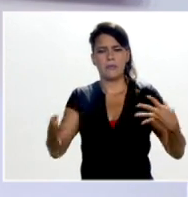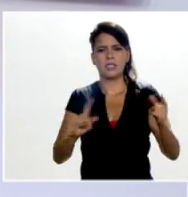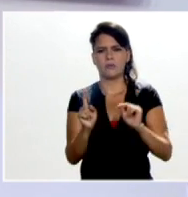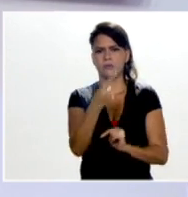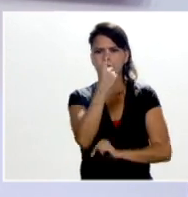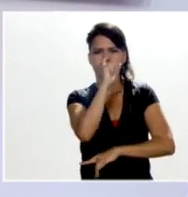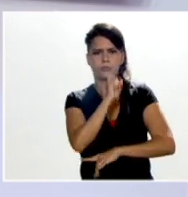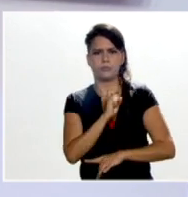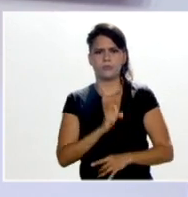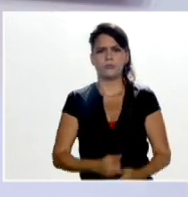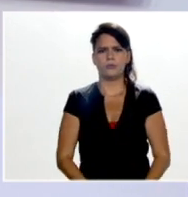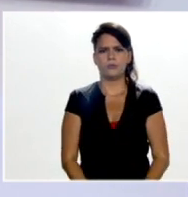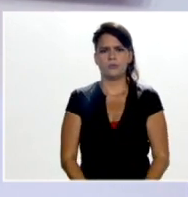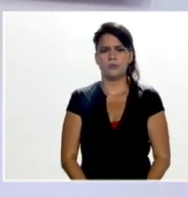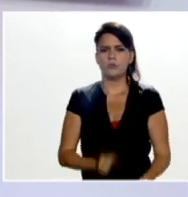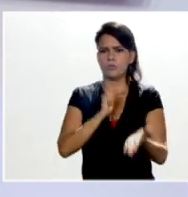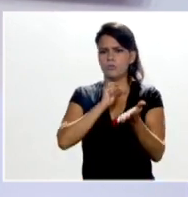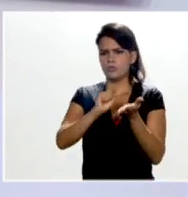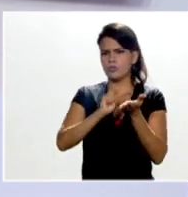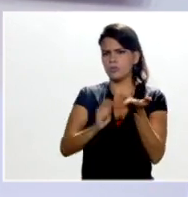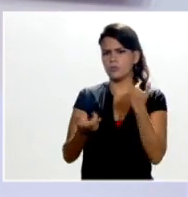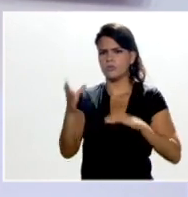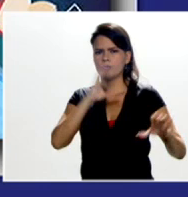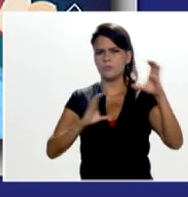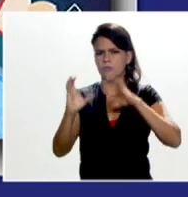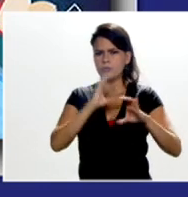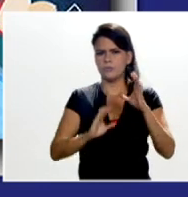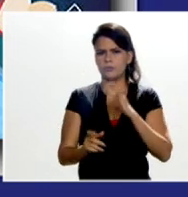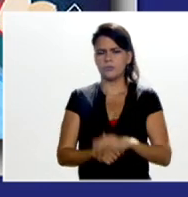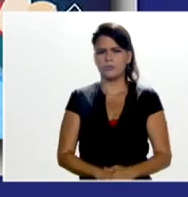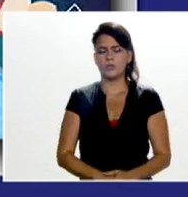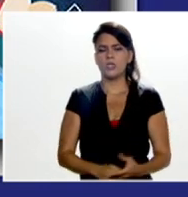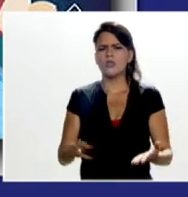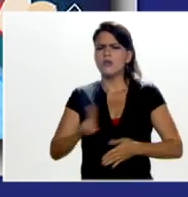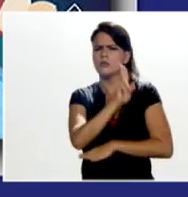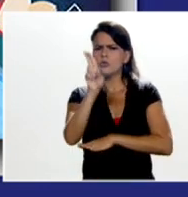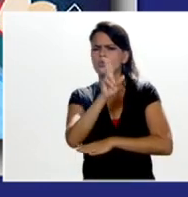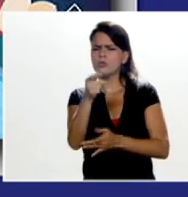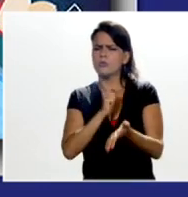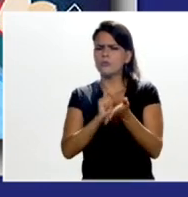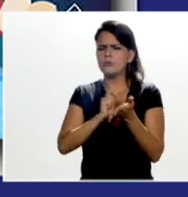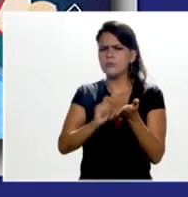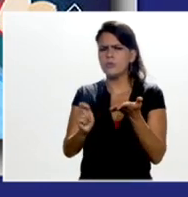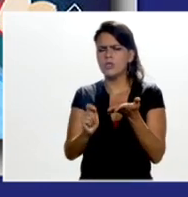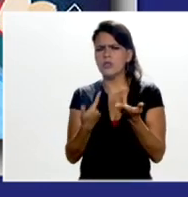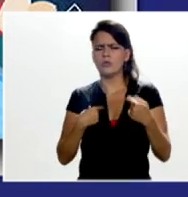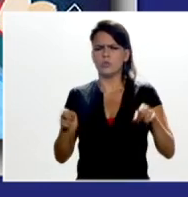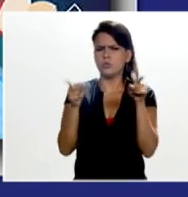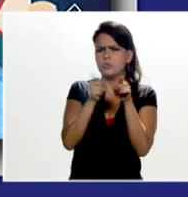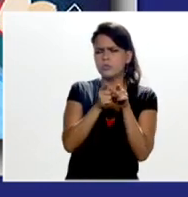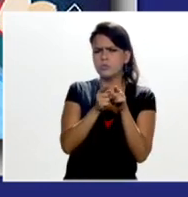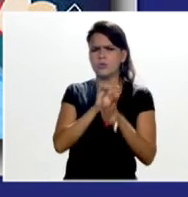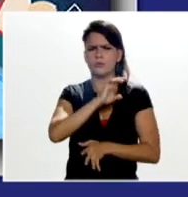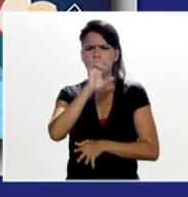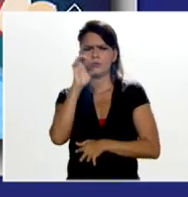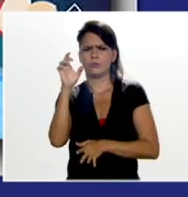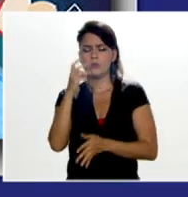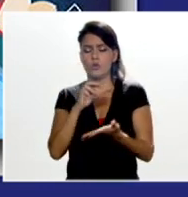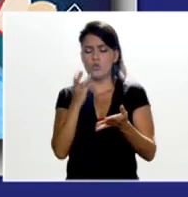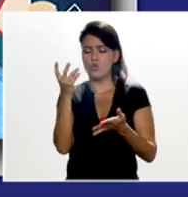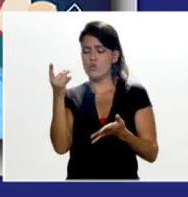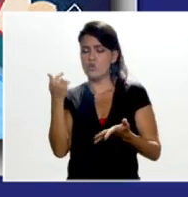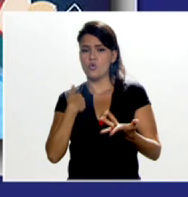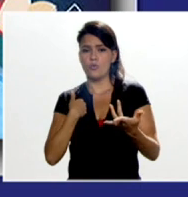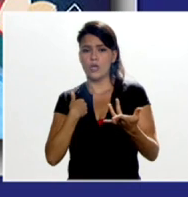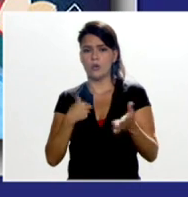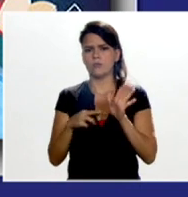primer año, notación científica. Se emplea para escribir de manera abreviada cantidades que representan